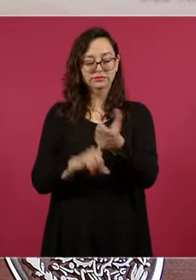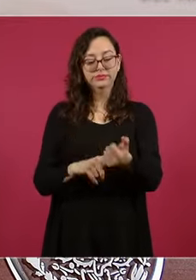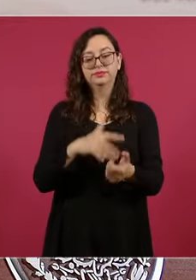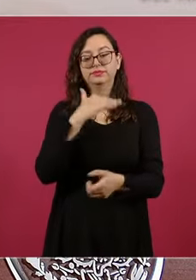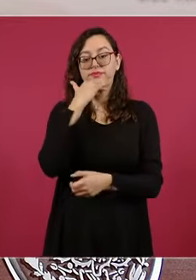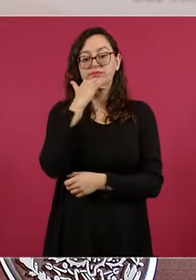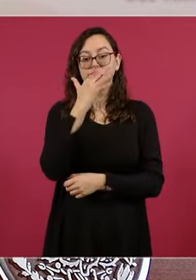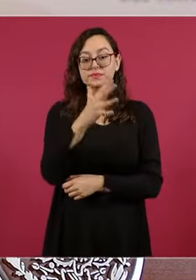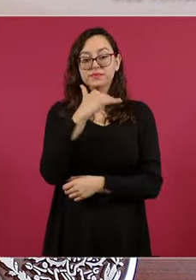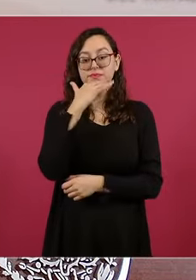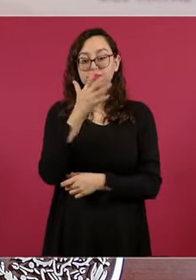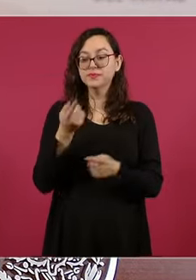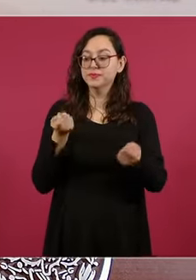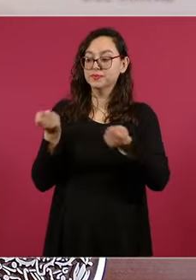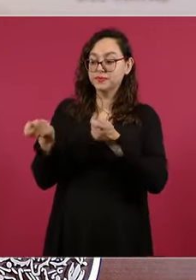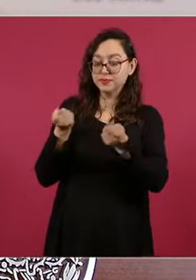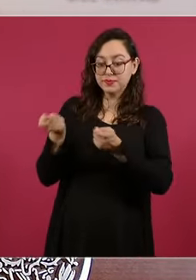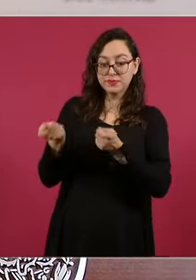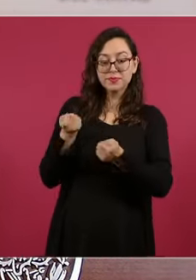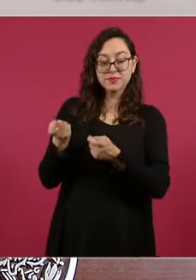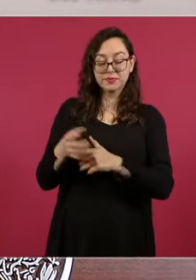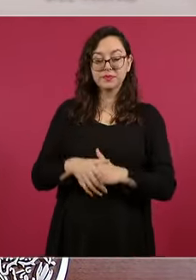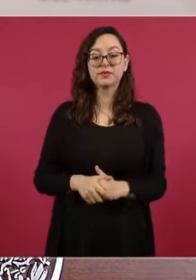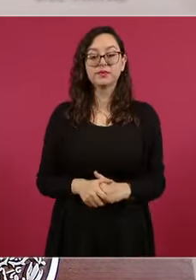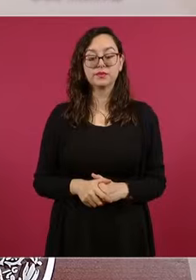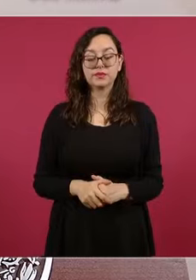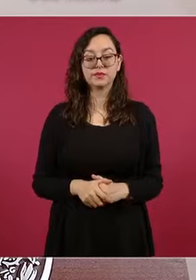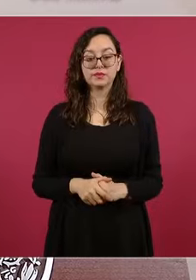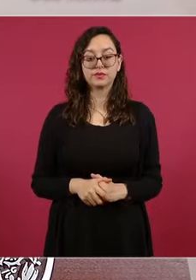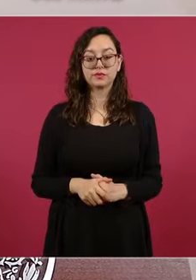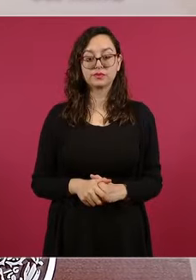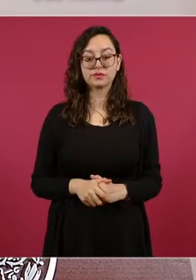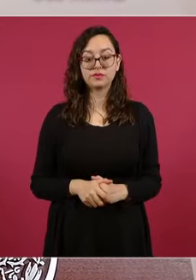Hubo un caso, hablando de